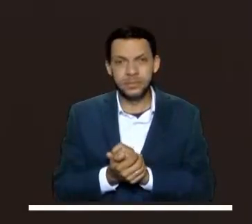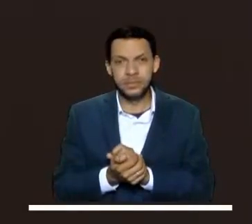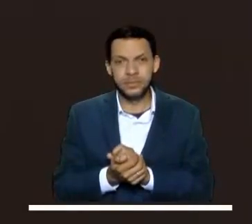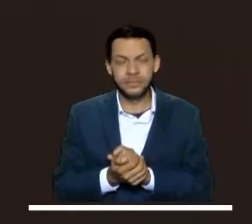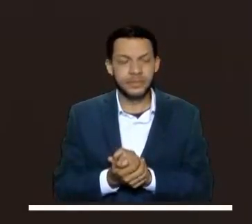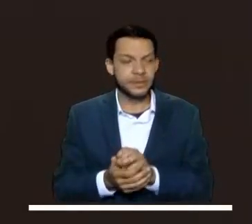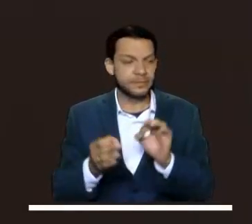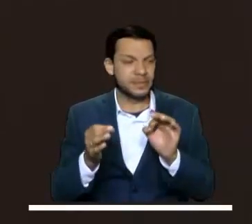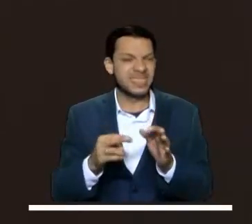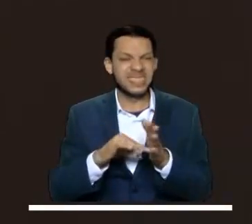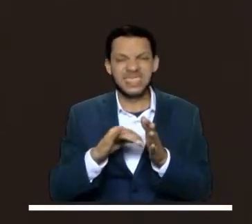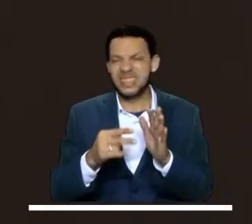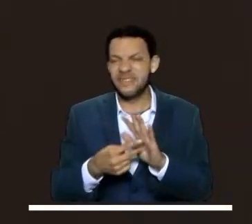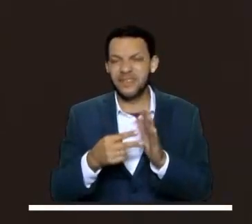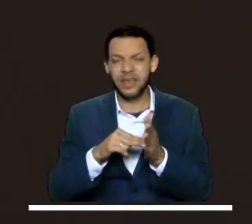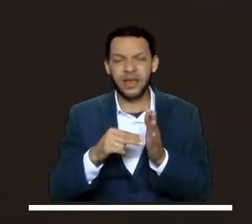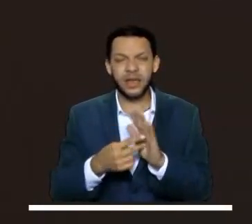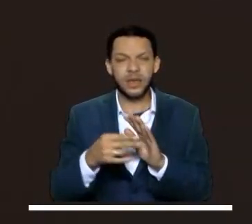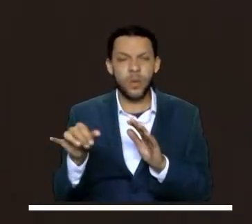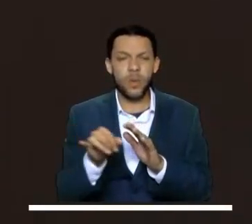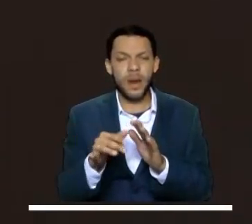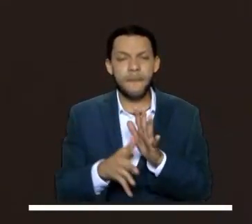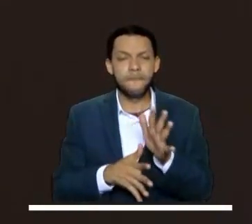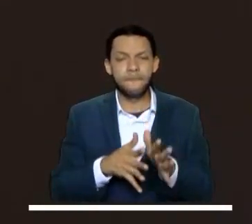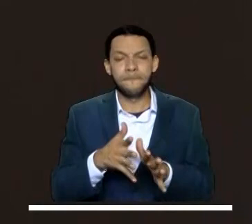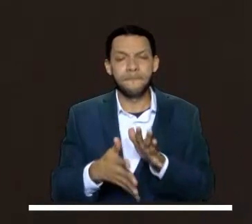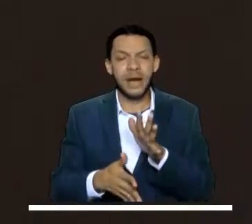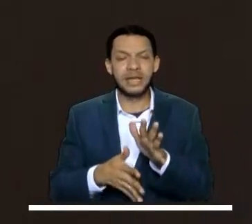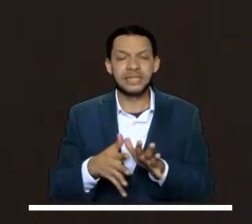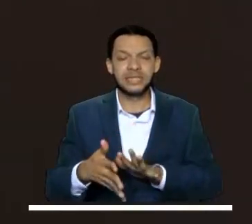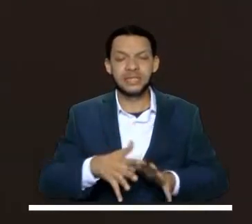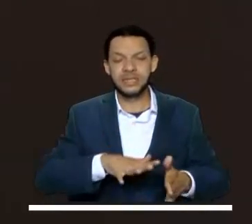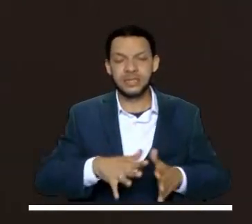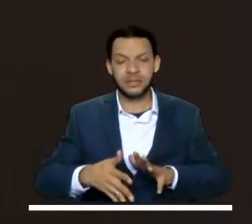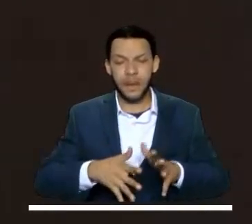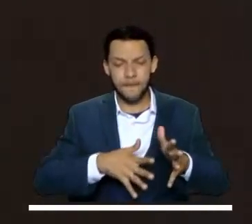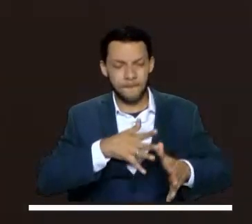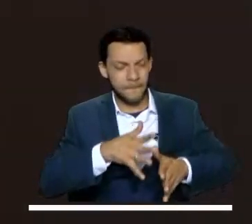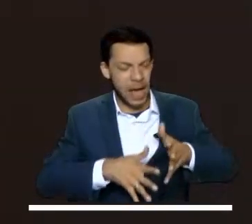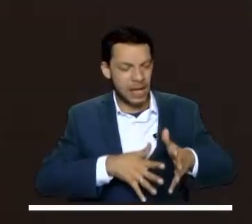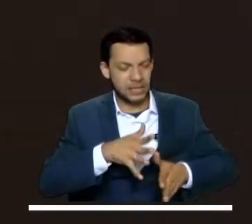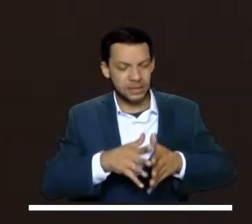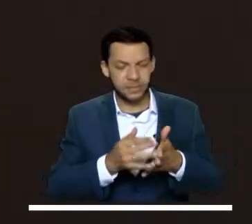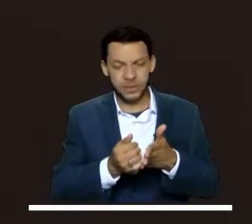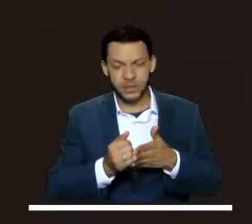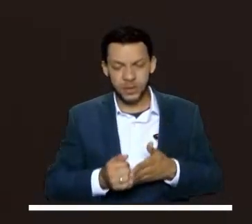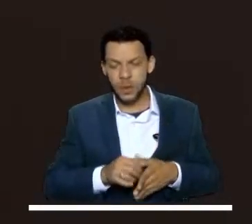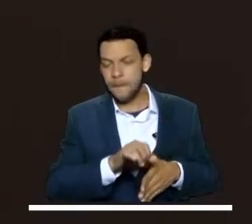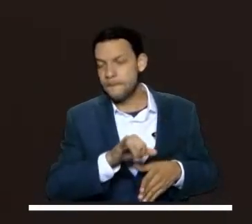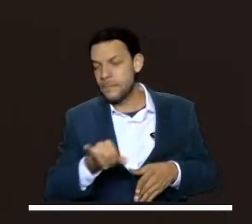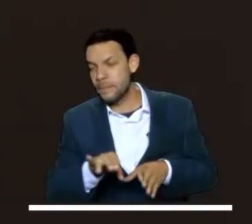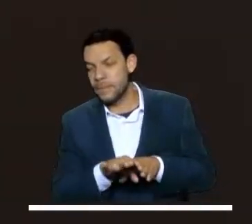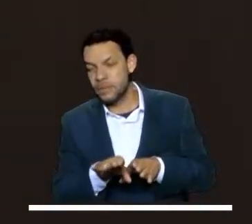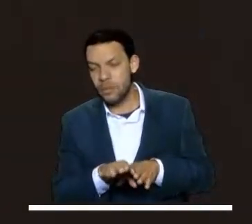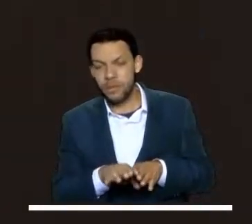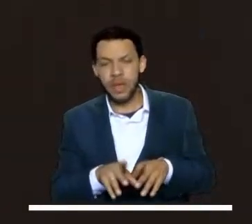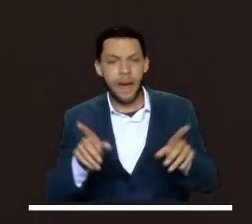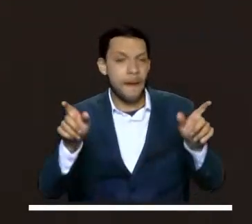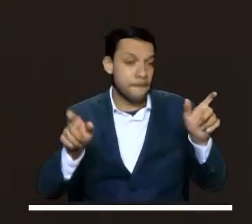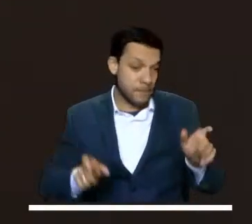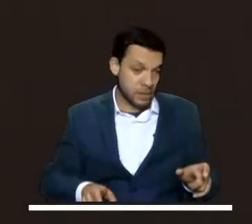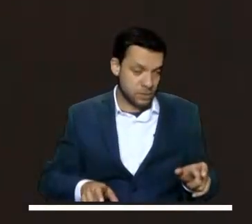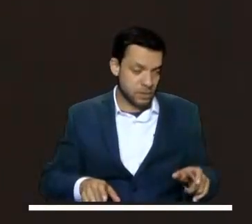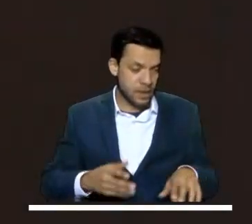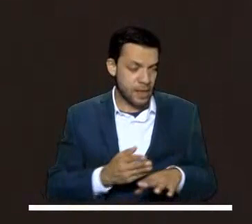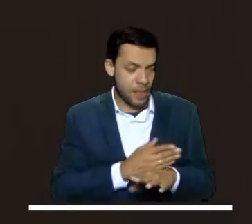Es un masaje en el abdomen. Un masaje en el abdomen para que el colonoscopio pueda avanzar más fácilmente hasta la parte distal. Recuerden que la persona tiene que estar